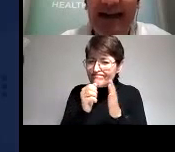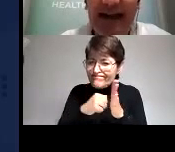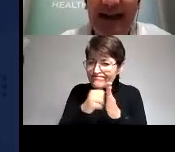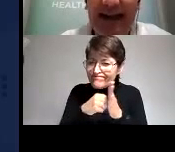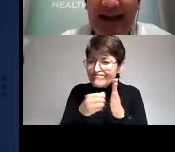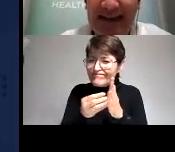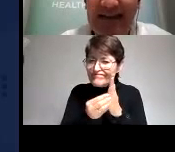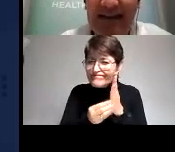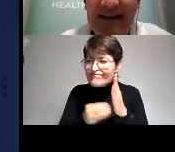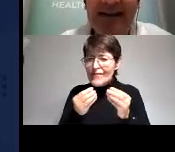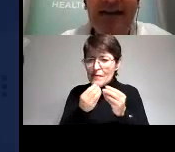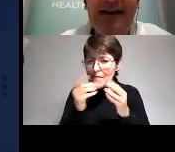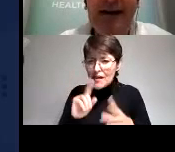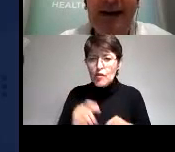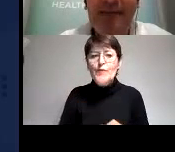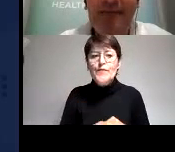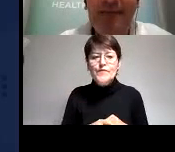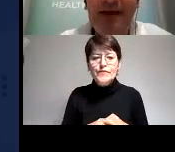manera esta acidez,